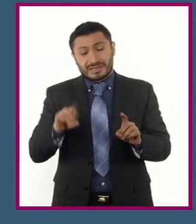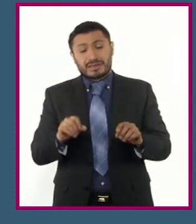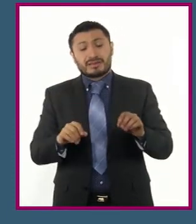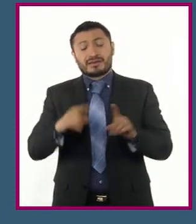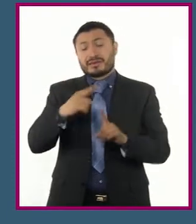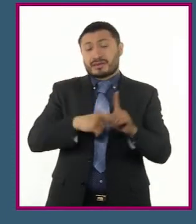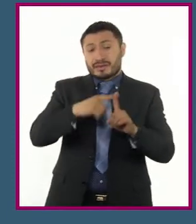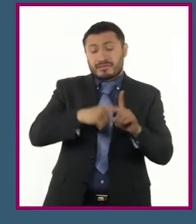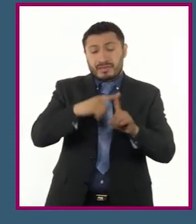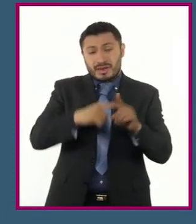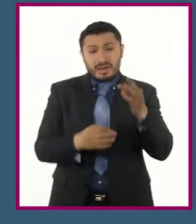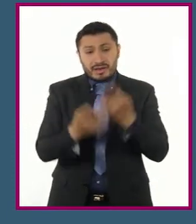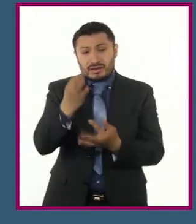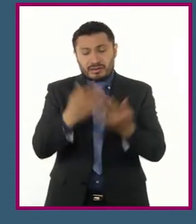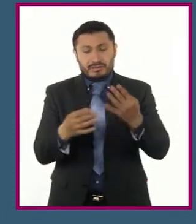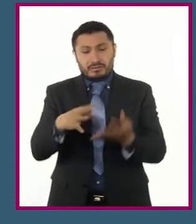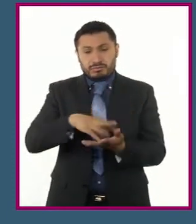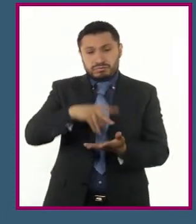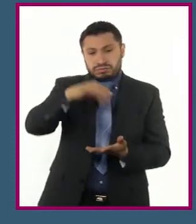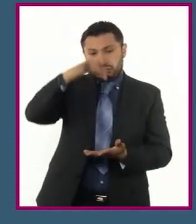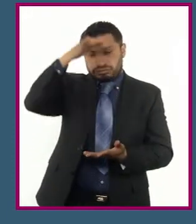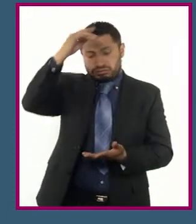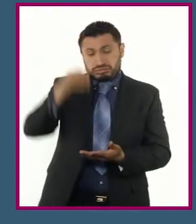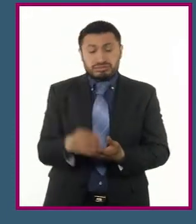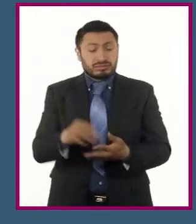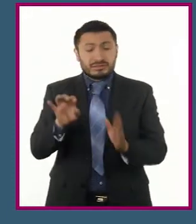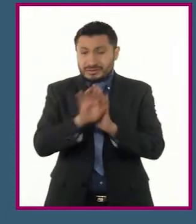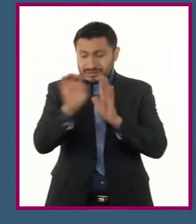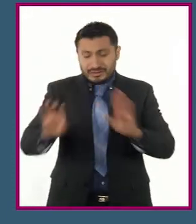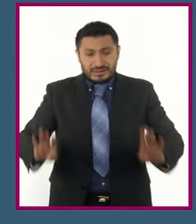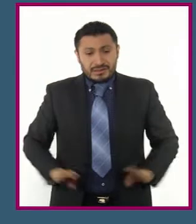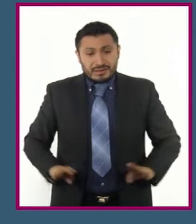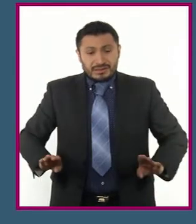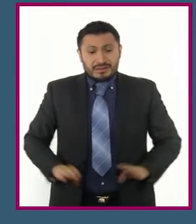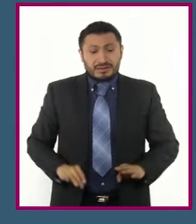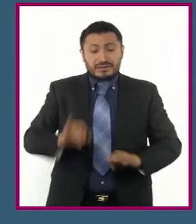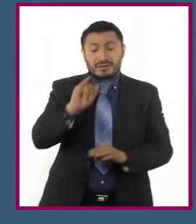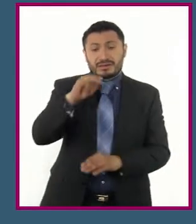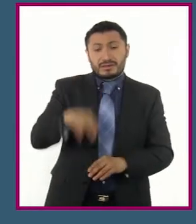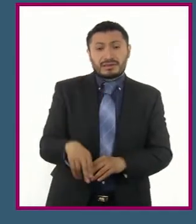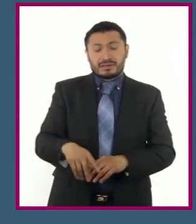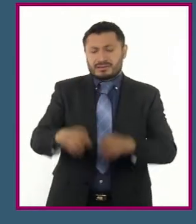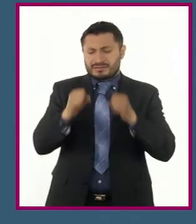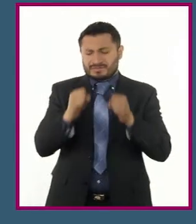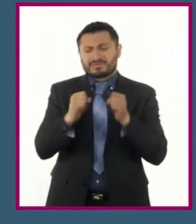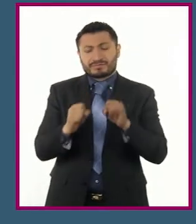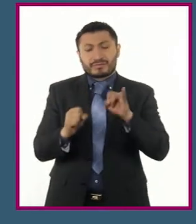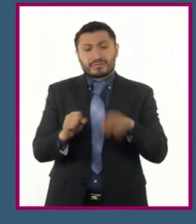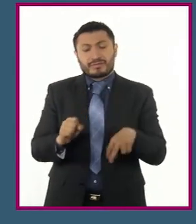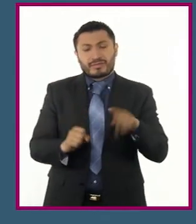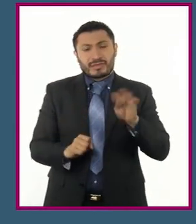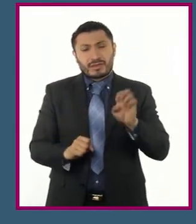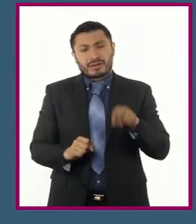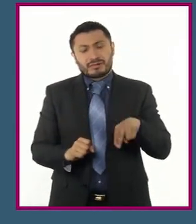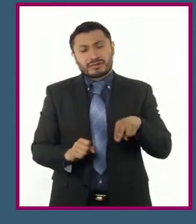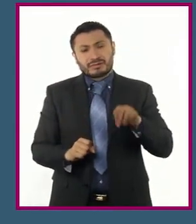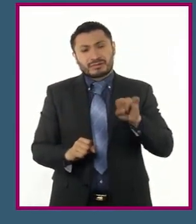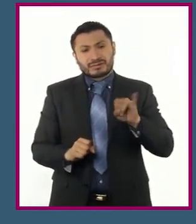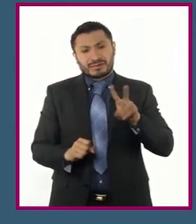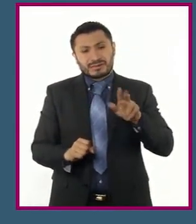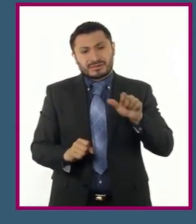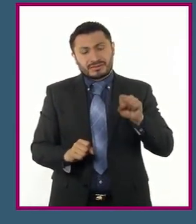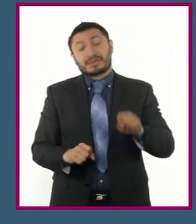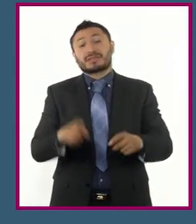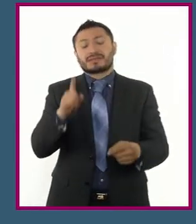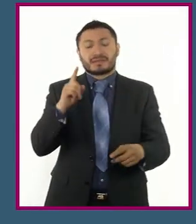ebullición son ejemplos de propiedades intensivas de la materia, ya que estas no dependen de